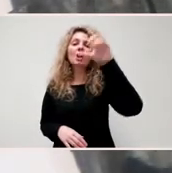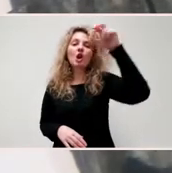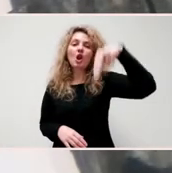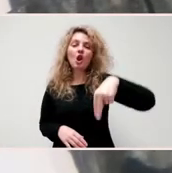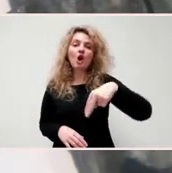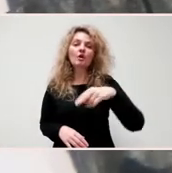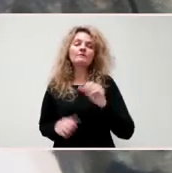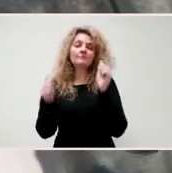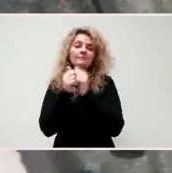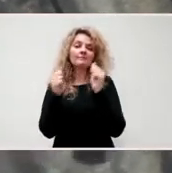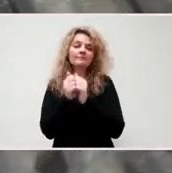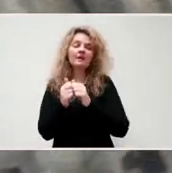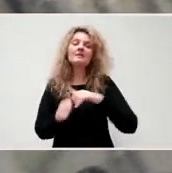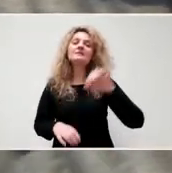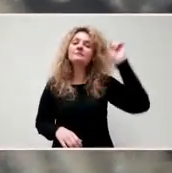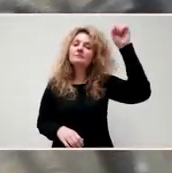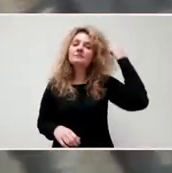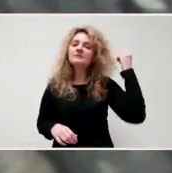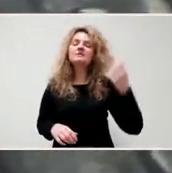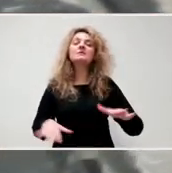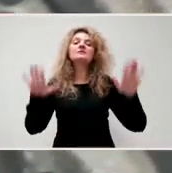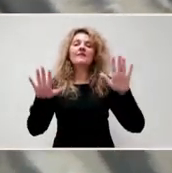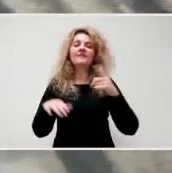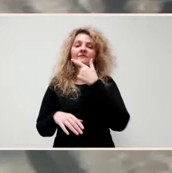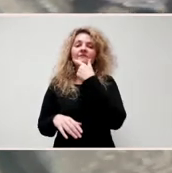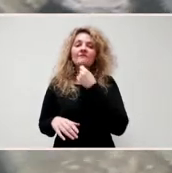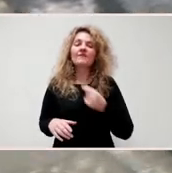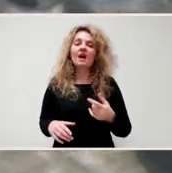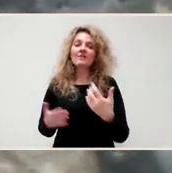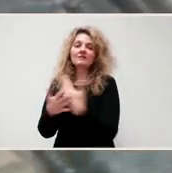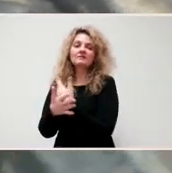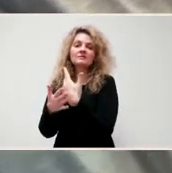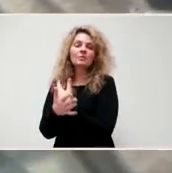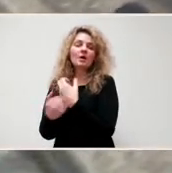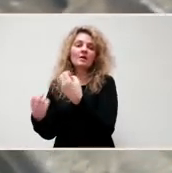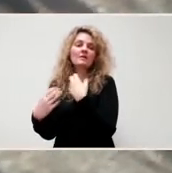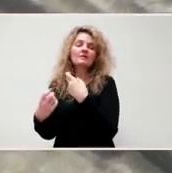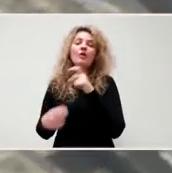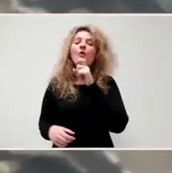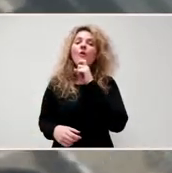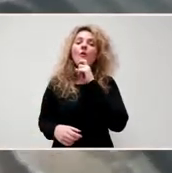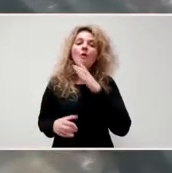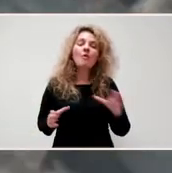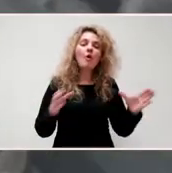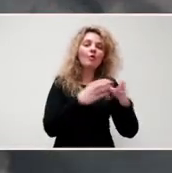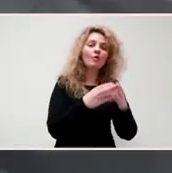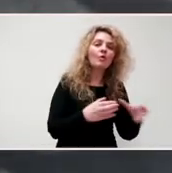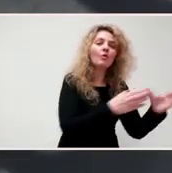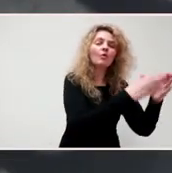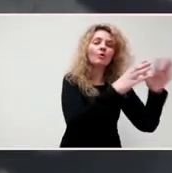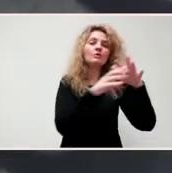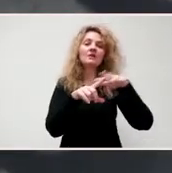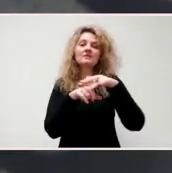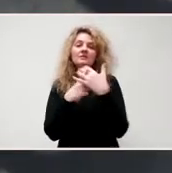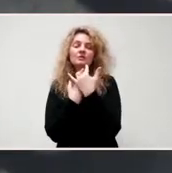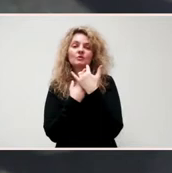filón estagnífero dende a prehistoria que ben podería explicar a presencia deste tipo de conxuntos no